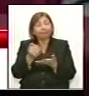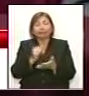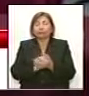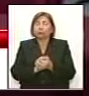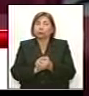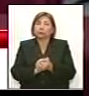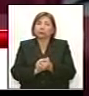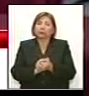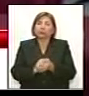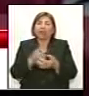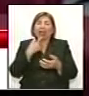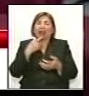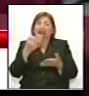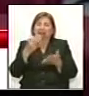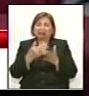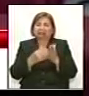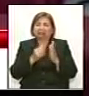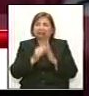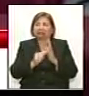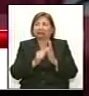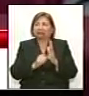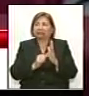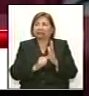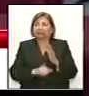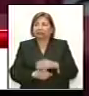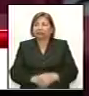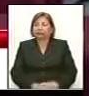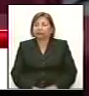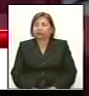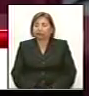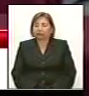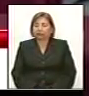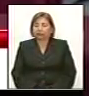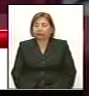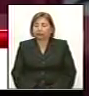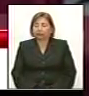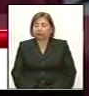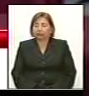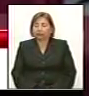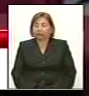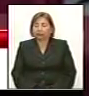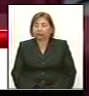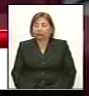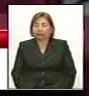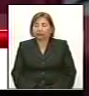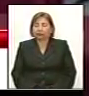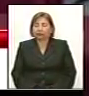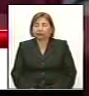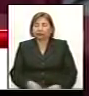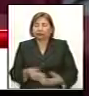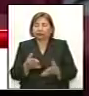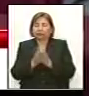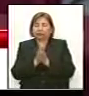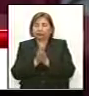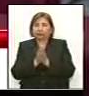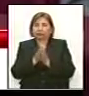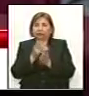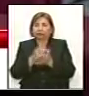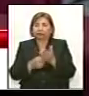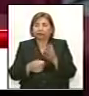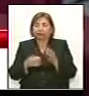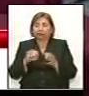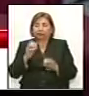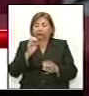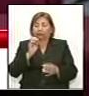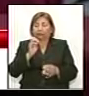poder... agendar la segunda votación del proyecto de ley, pero también exhortar, pedir a la congresista Marisol Espinosa